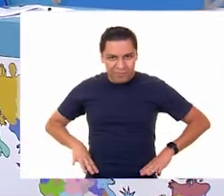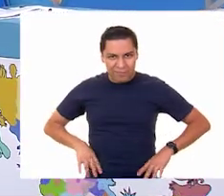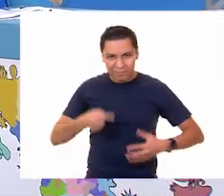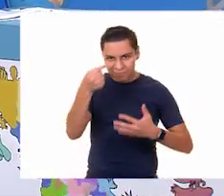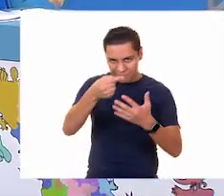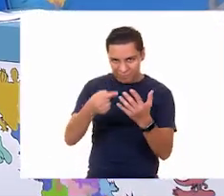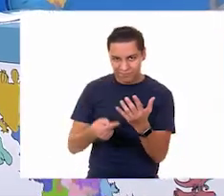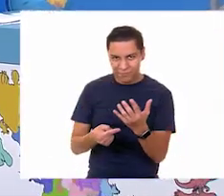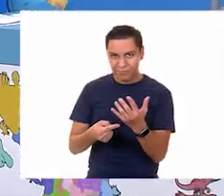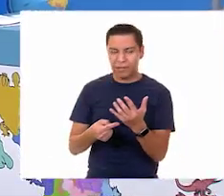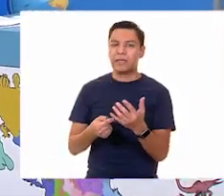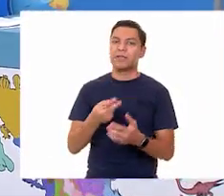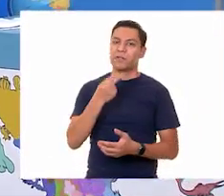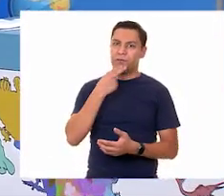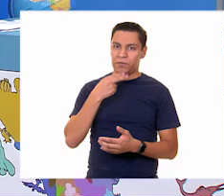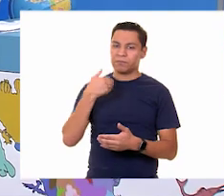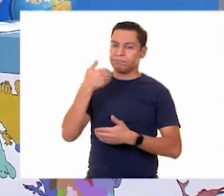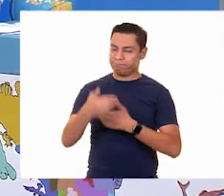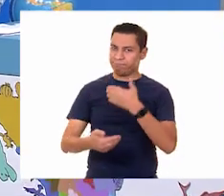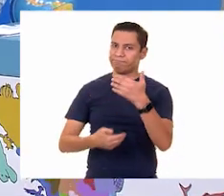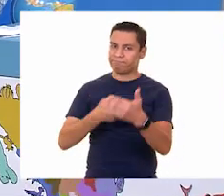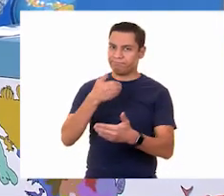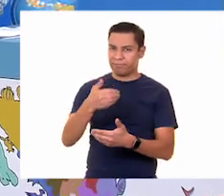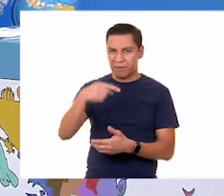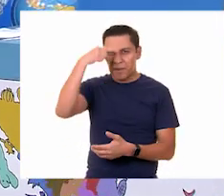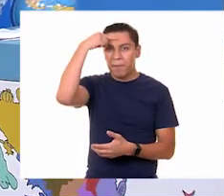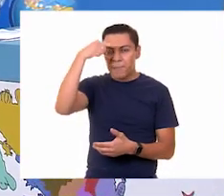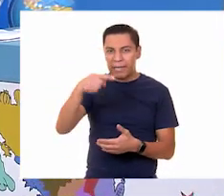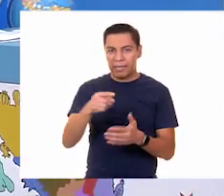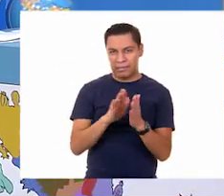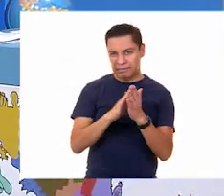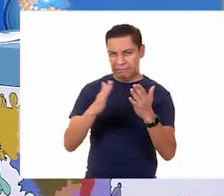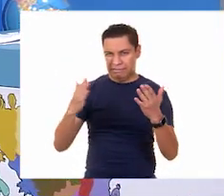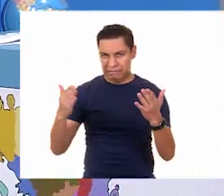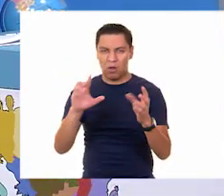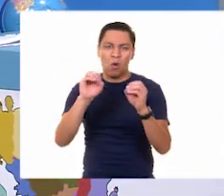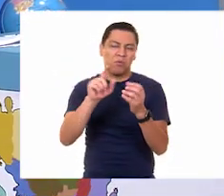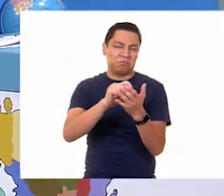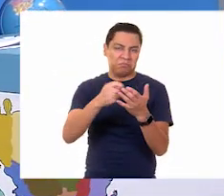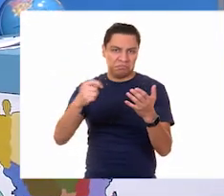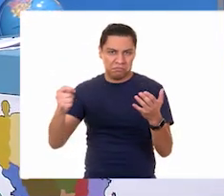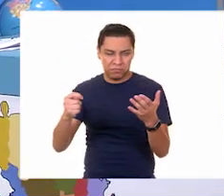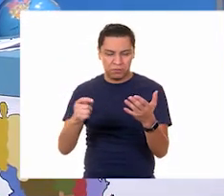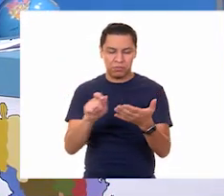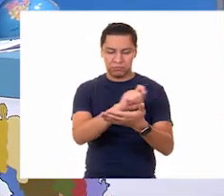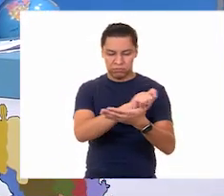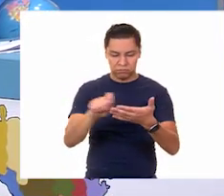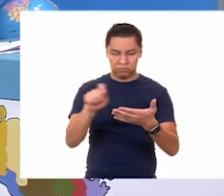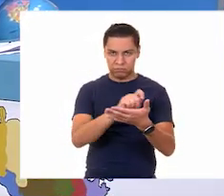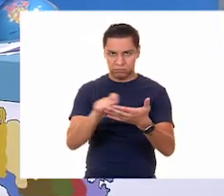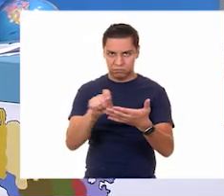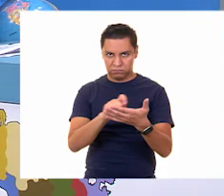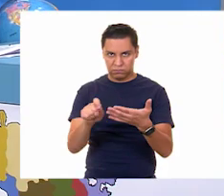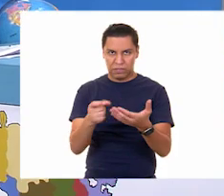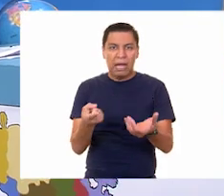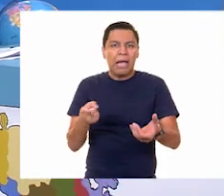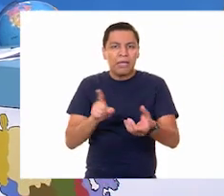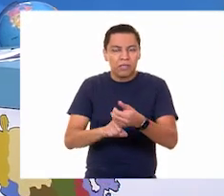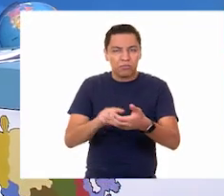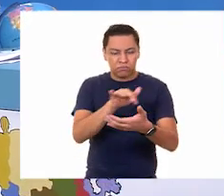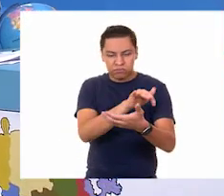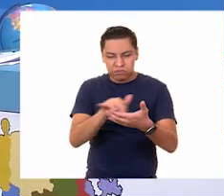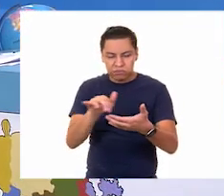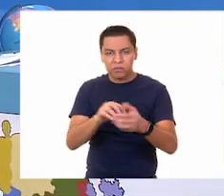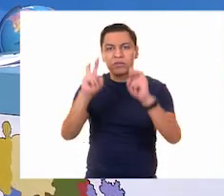utilidad a lo largo del proceso que sigamos para elaborar nuestro tríptico. Debemos tener en cuenta los tipos de contenido y los subtemas que